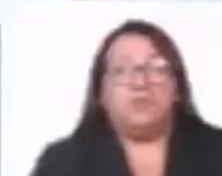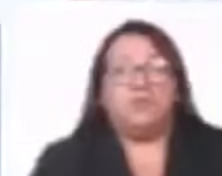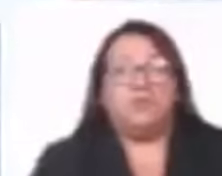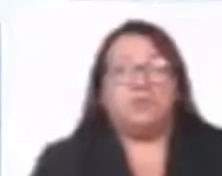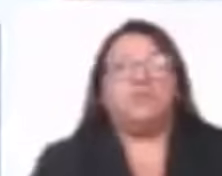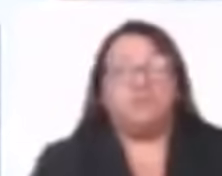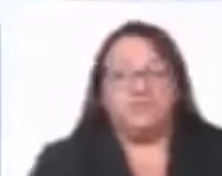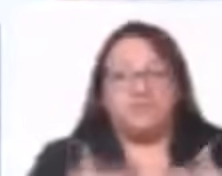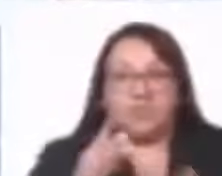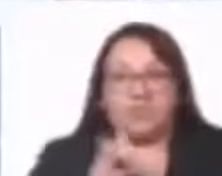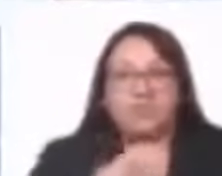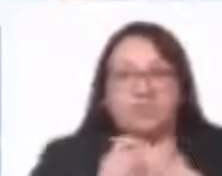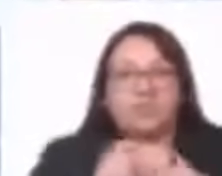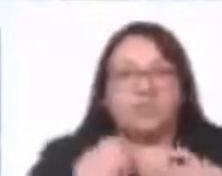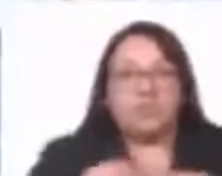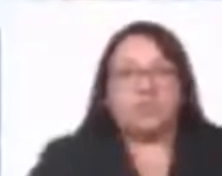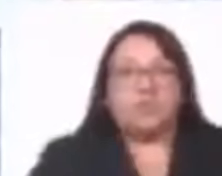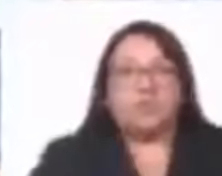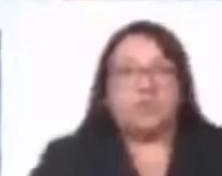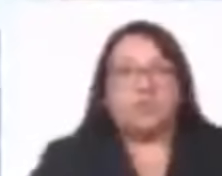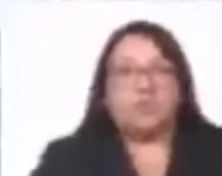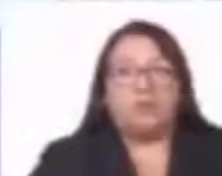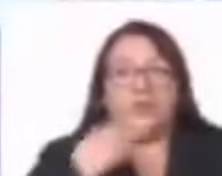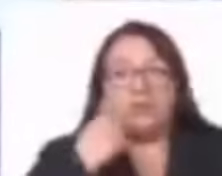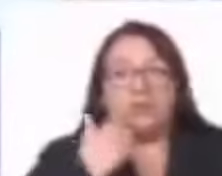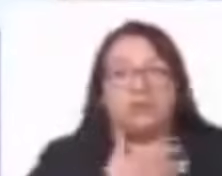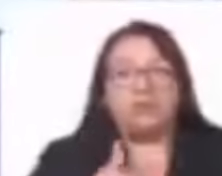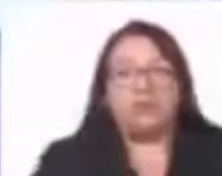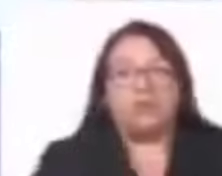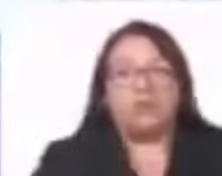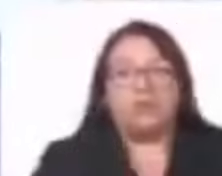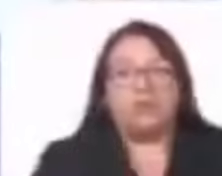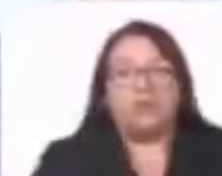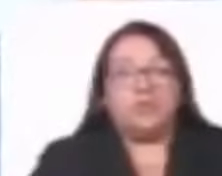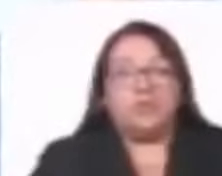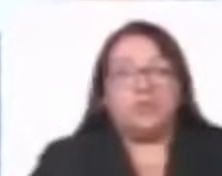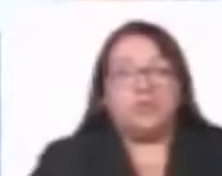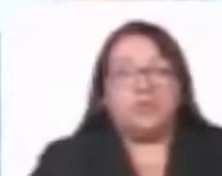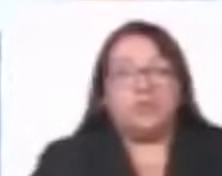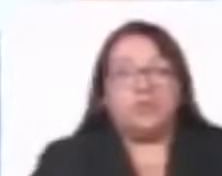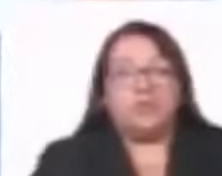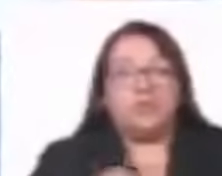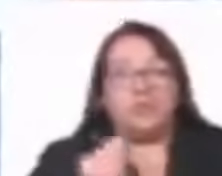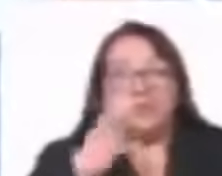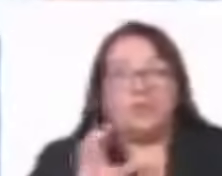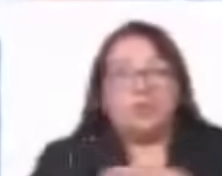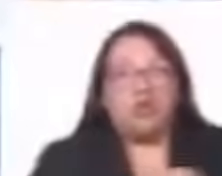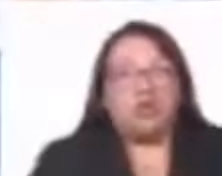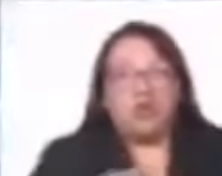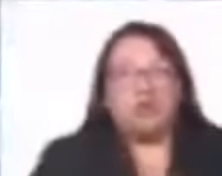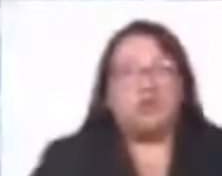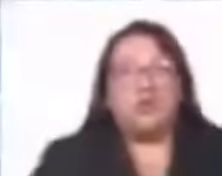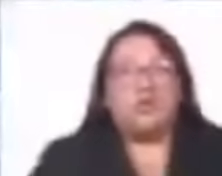Bien, le vamos a hacer el uso de la palabra a su abogado. Muchas gracias, señor presidente. Por cierto, mi saludo a las señoras y señores congresistas.